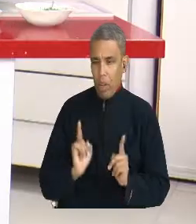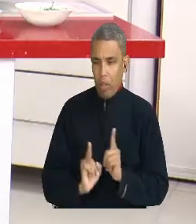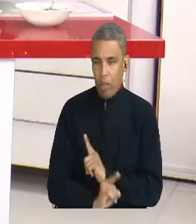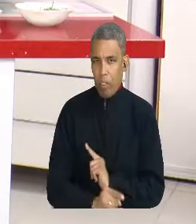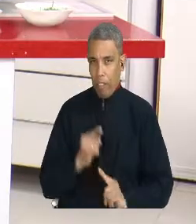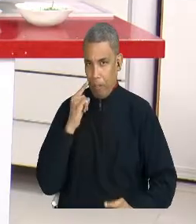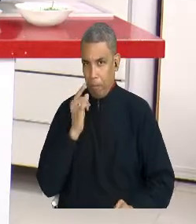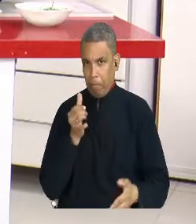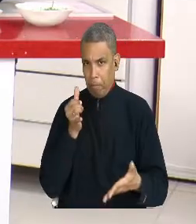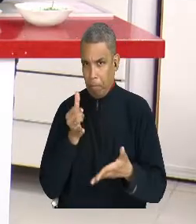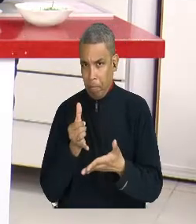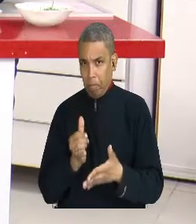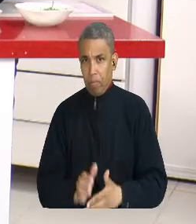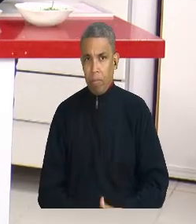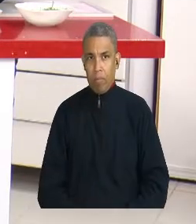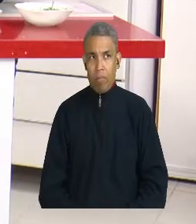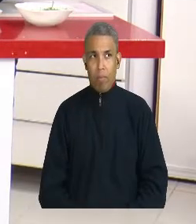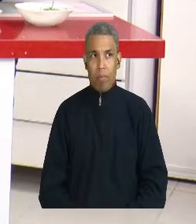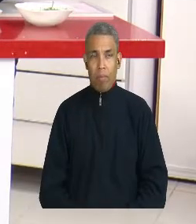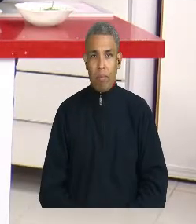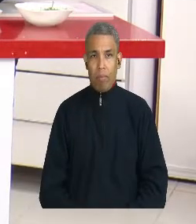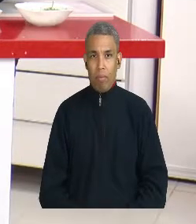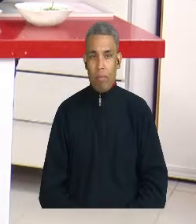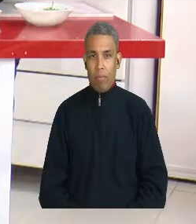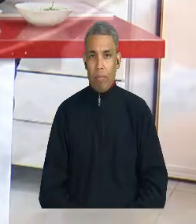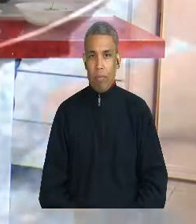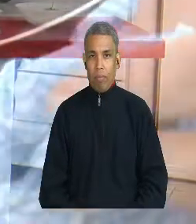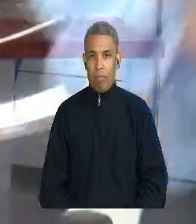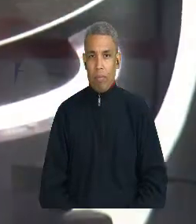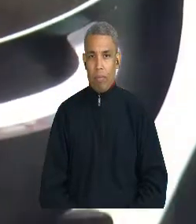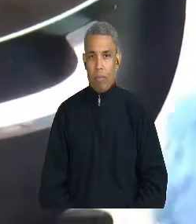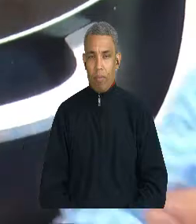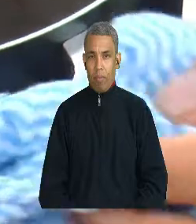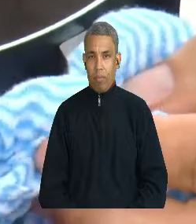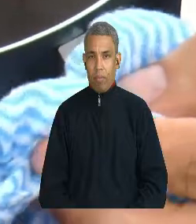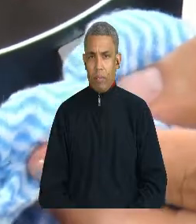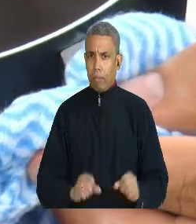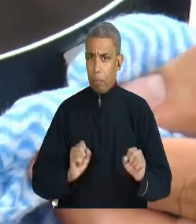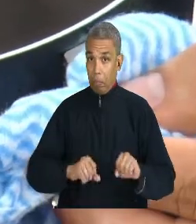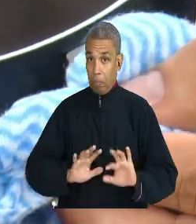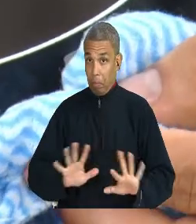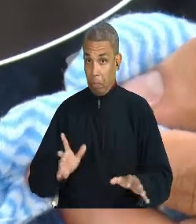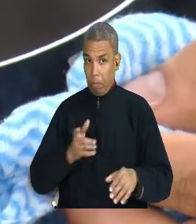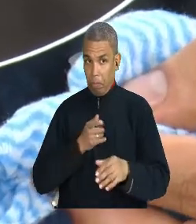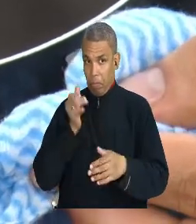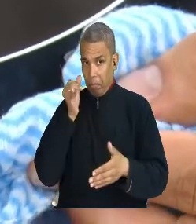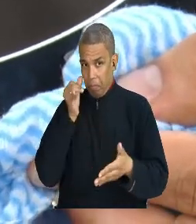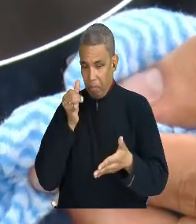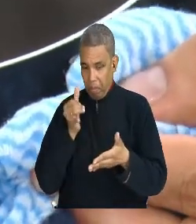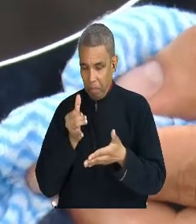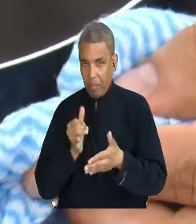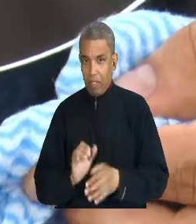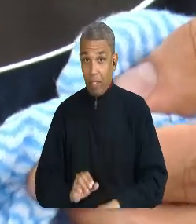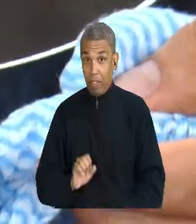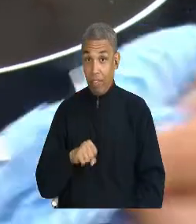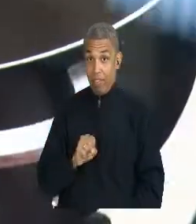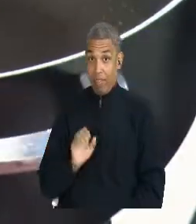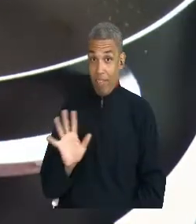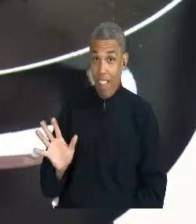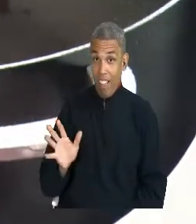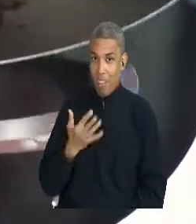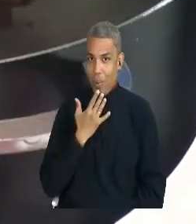Ya pueden ver. Ladéalo ahí para que ella lo pueda. Sí. No sé si ya podemos enfocar. Ahí. ¿Sí se ven? Ya